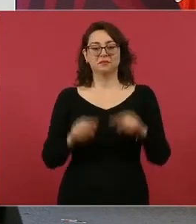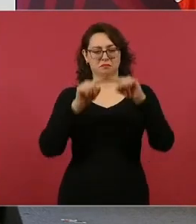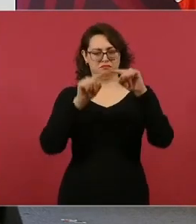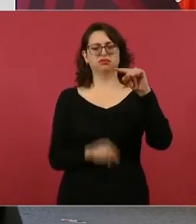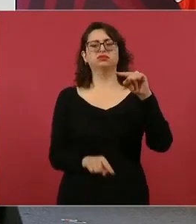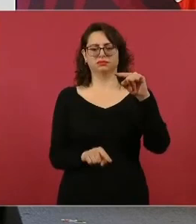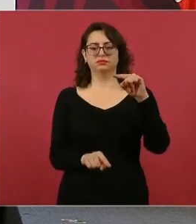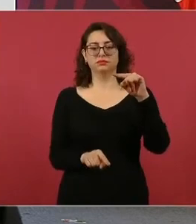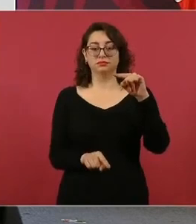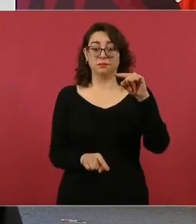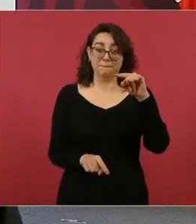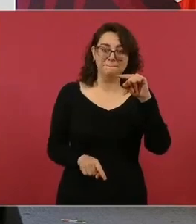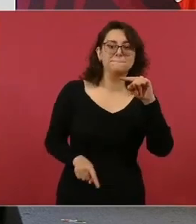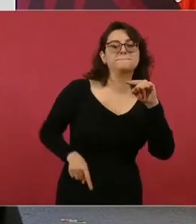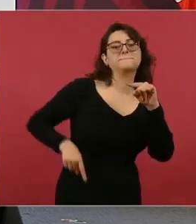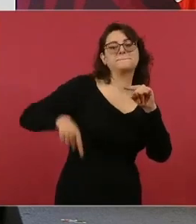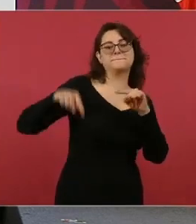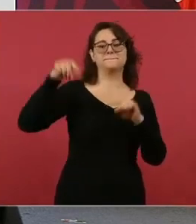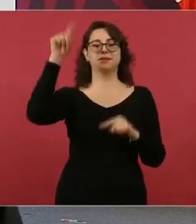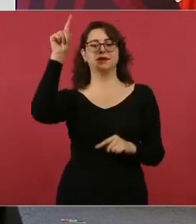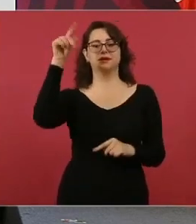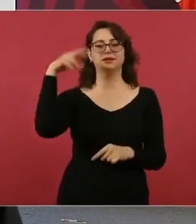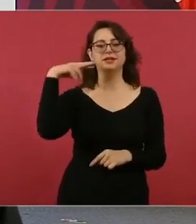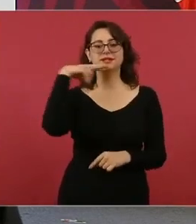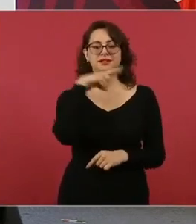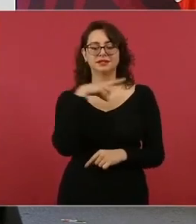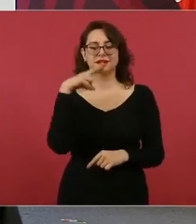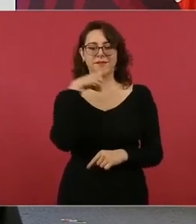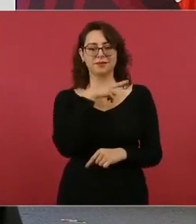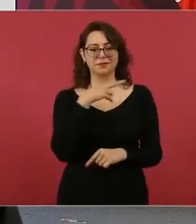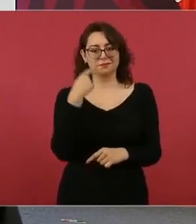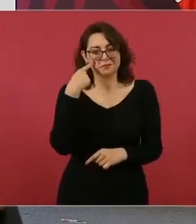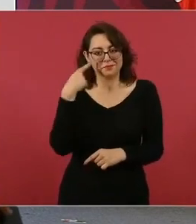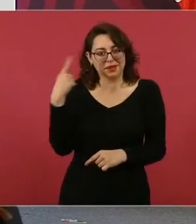Afortunadamente no le atinan los expertos.